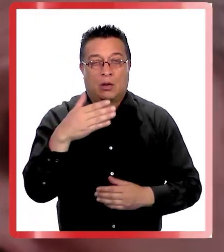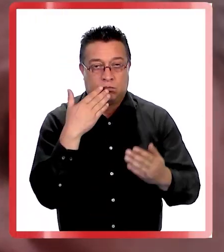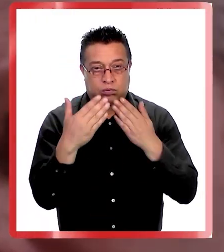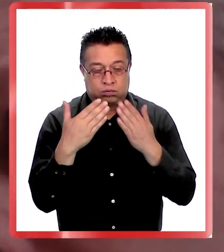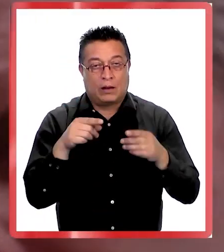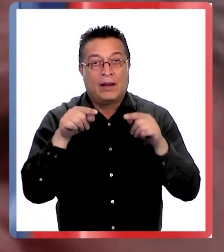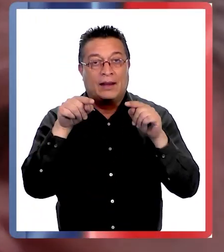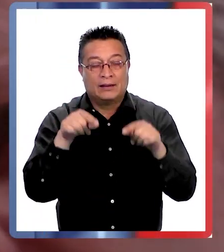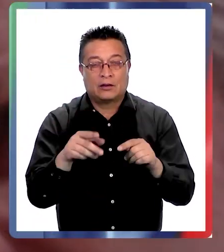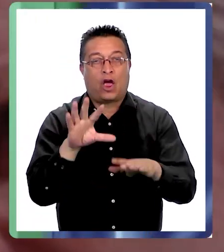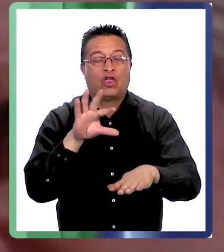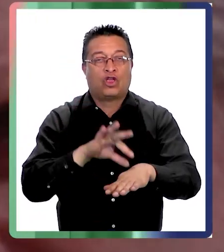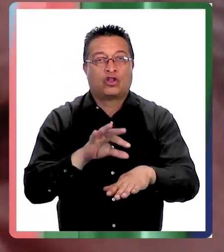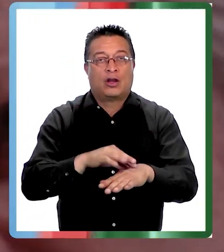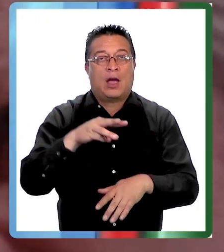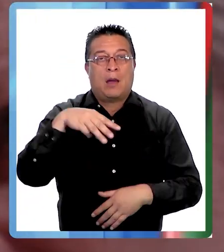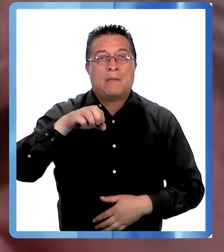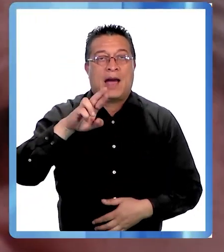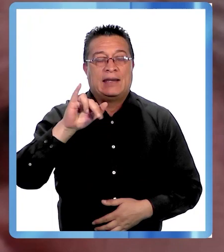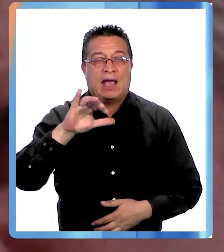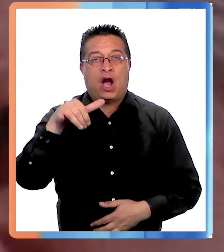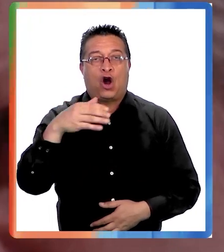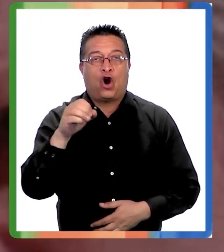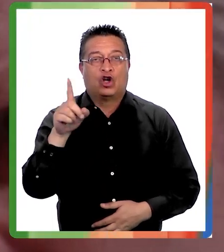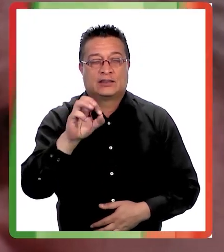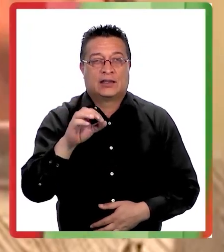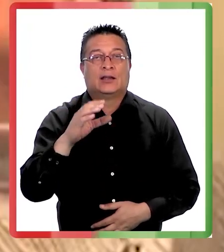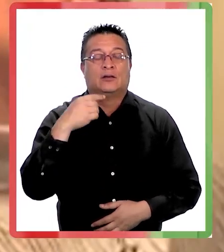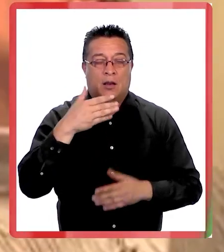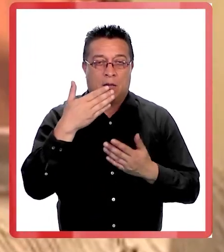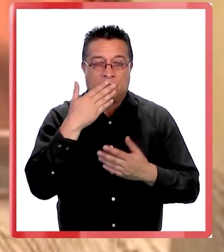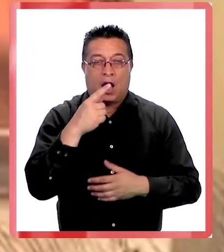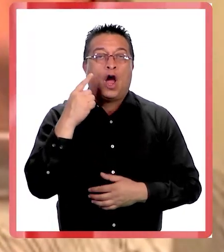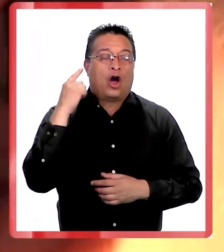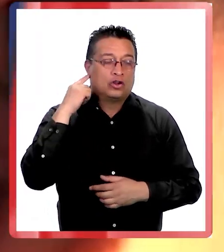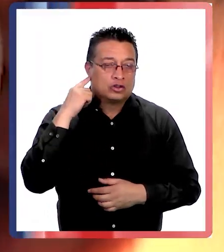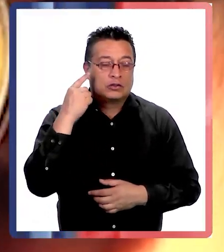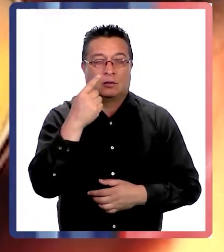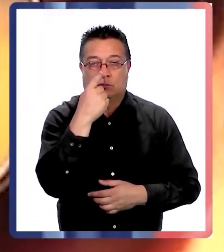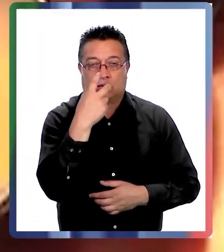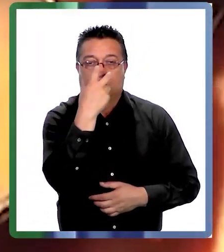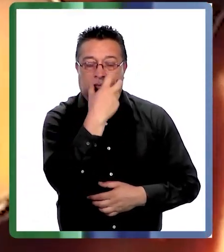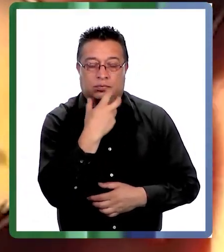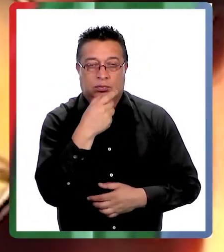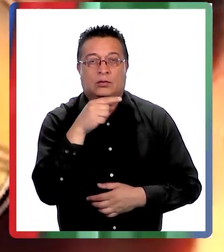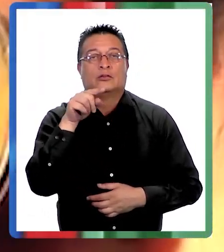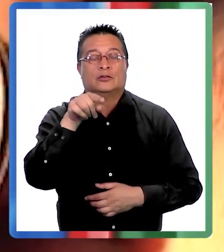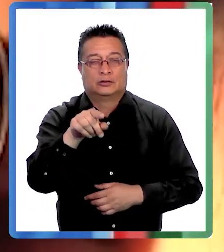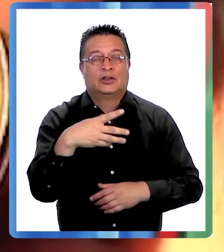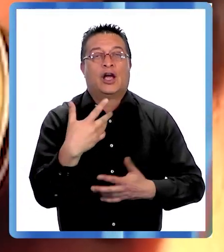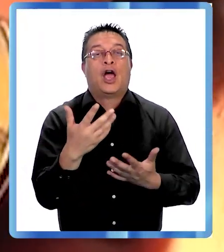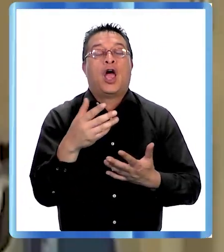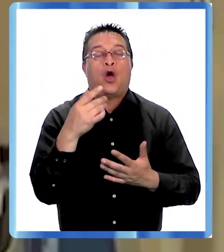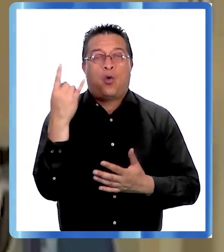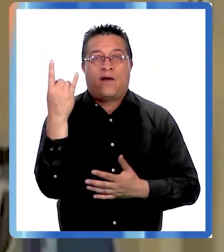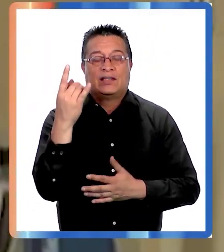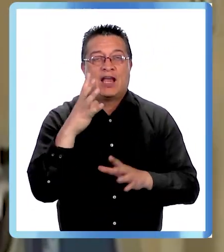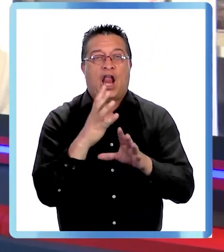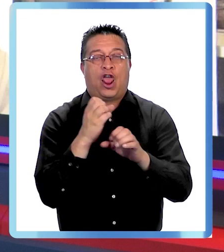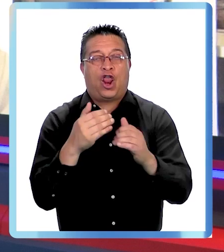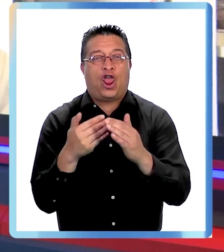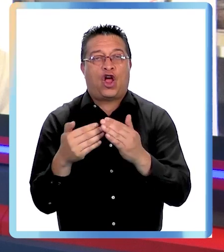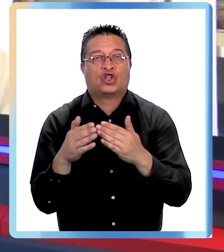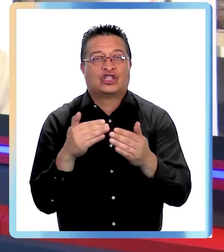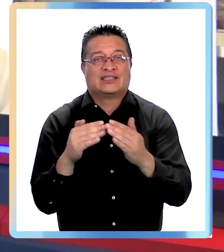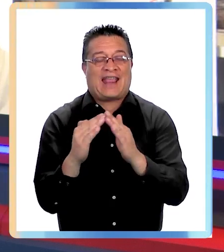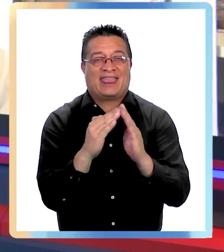de esto estamos con la doctora María José Herrera, otorrino-laringóloga del Centro de Oído de la Clínica Universidad de los